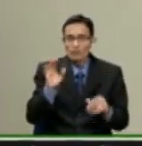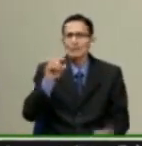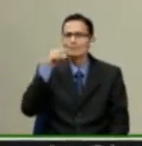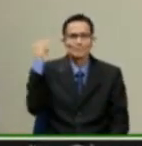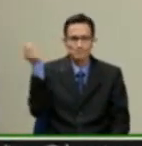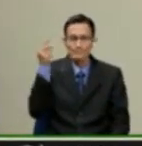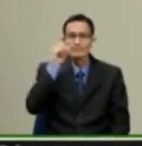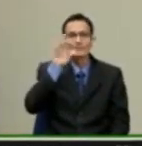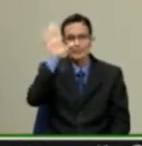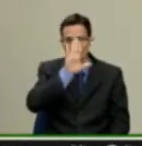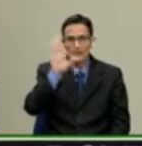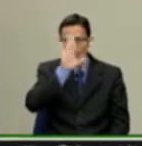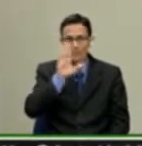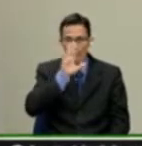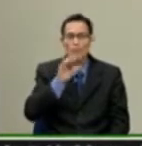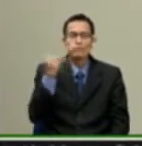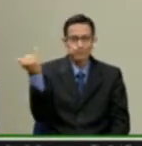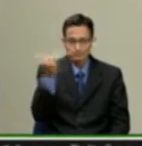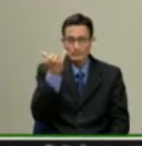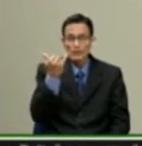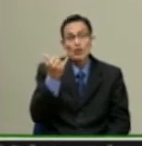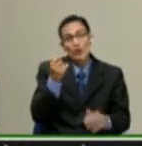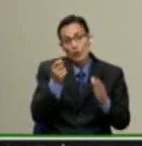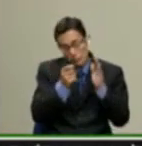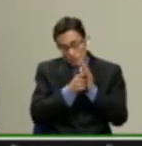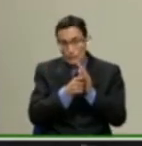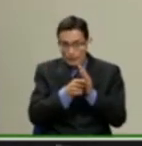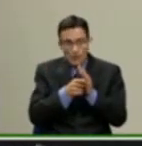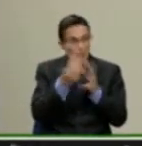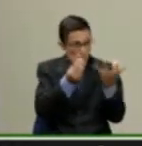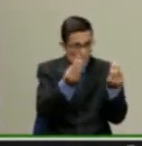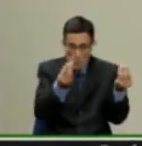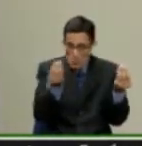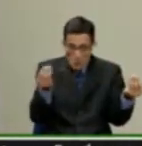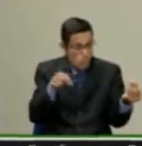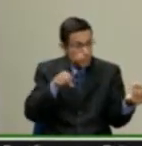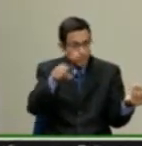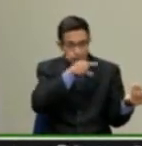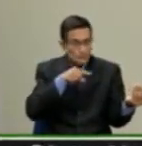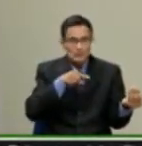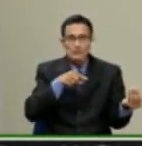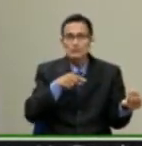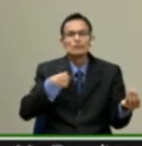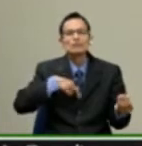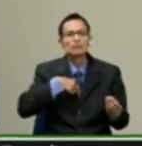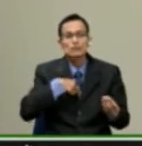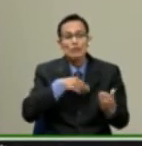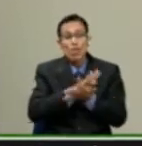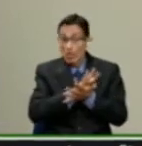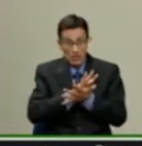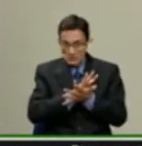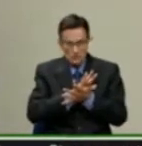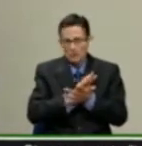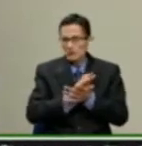luego donde existan o donde hayan bandas o agrupaciones de estas, vamos a caer con todo el peso de las fuerzas